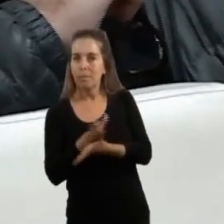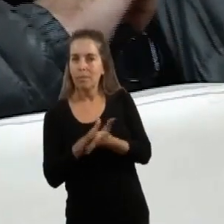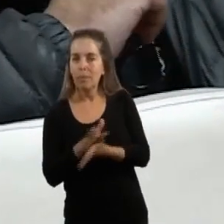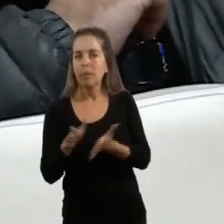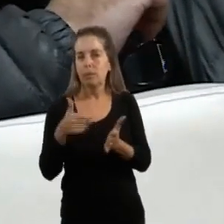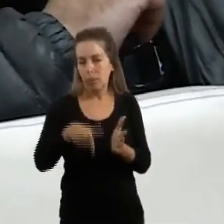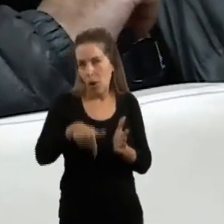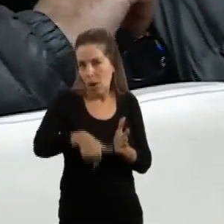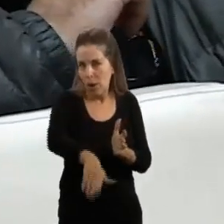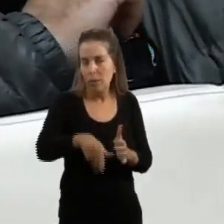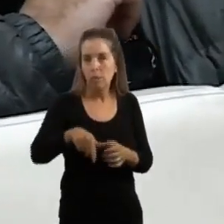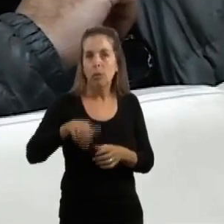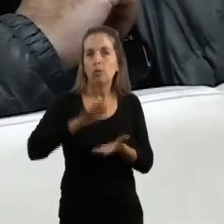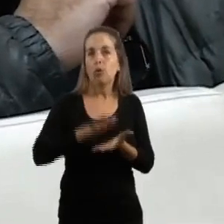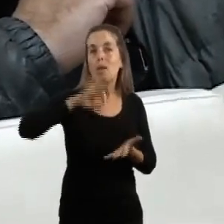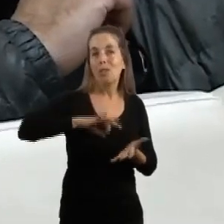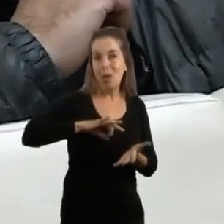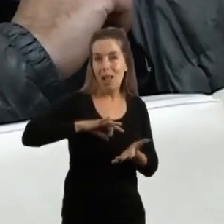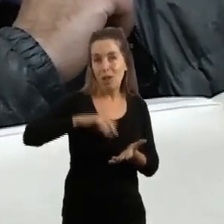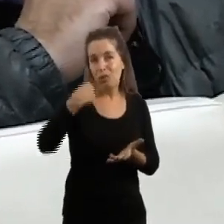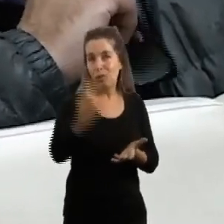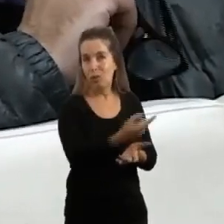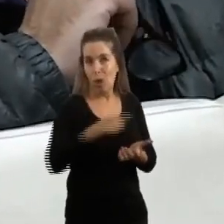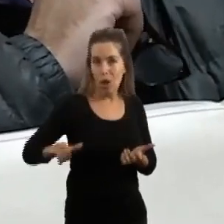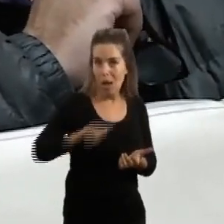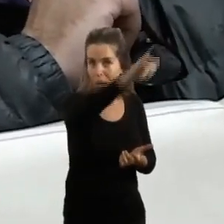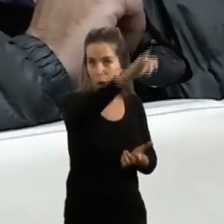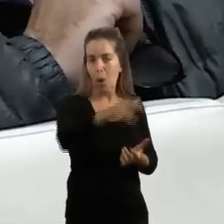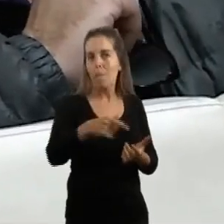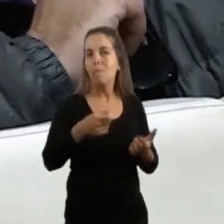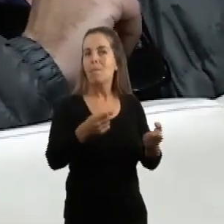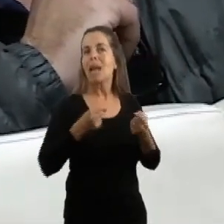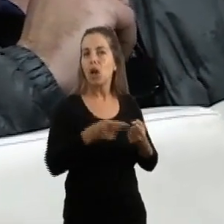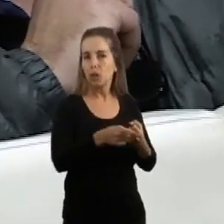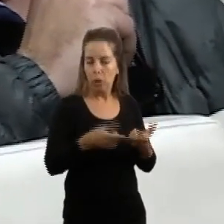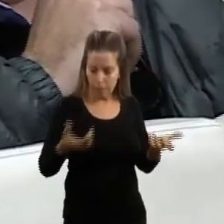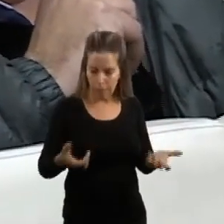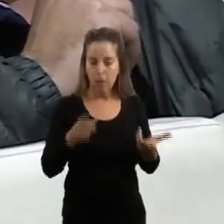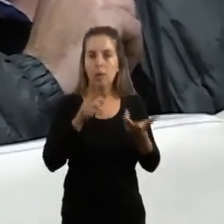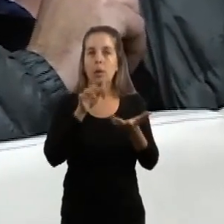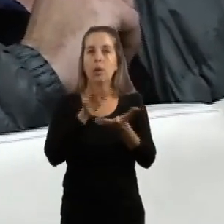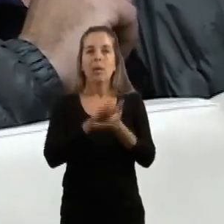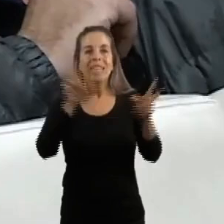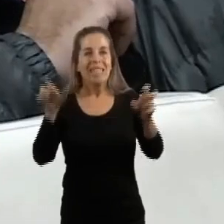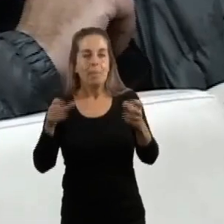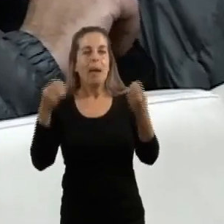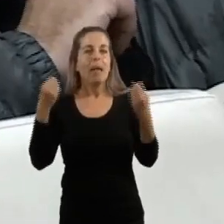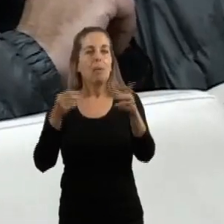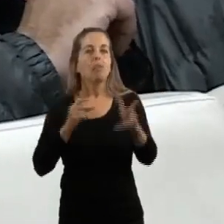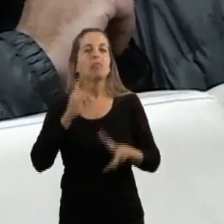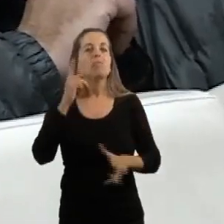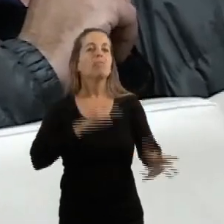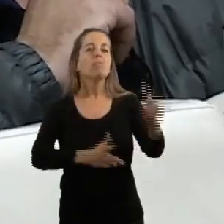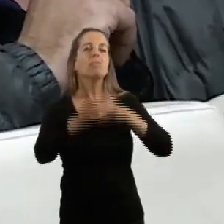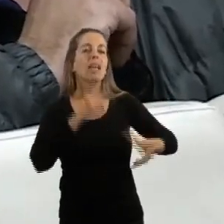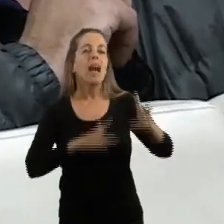próximas horas. Y por otro lado, y en relación con las normas que tienen que ver, que mencionabas respecto de